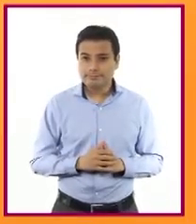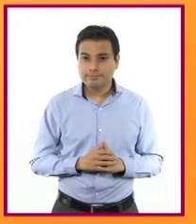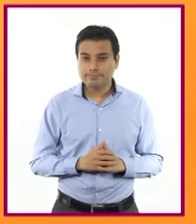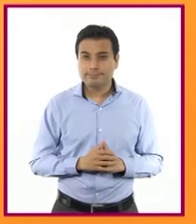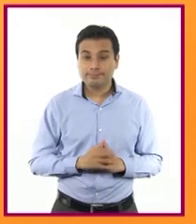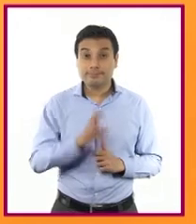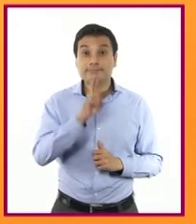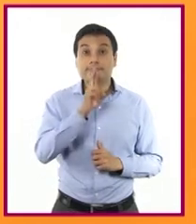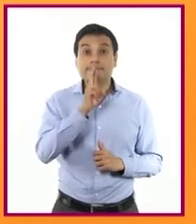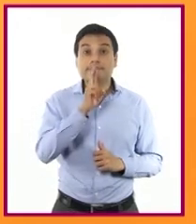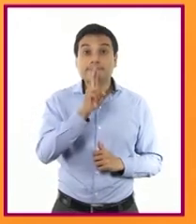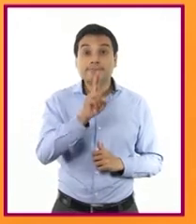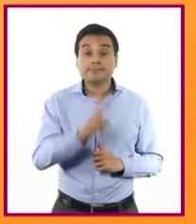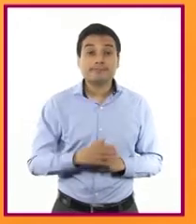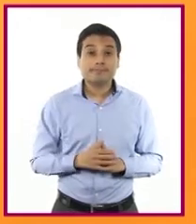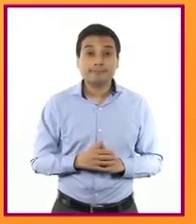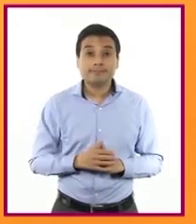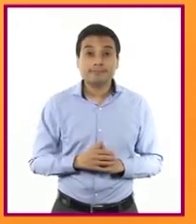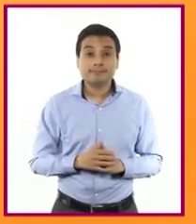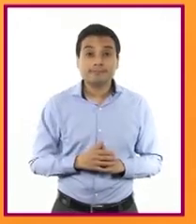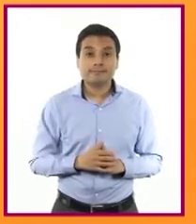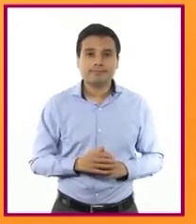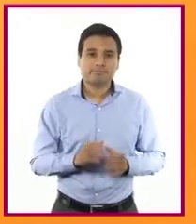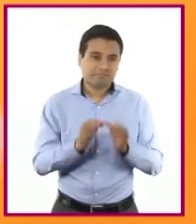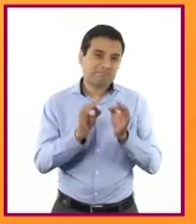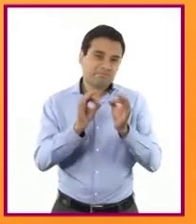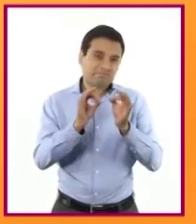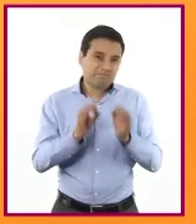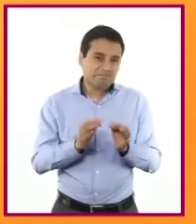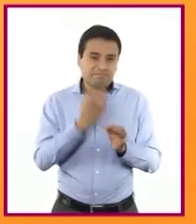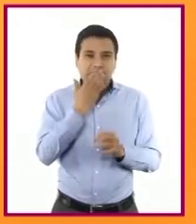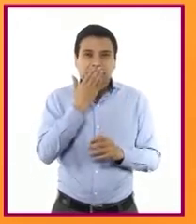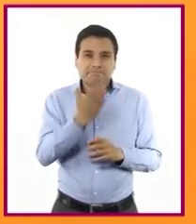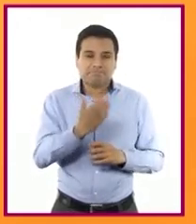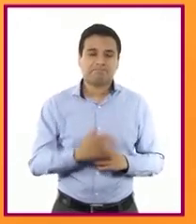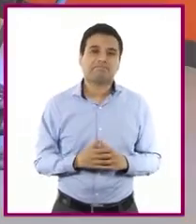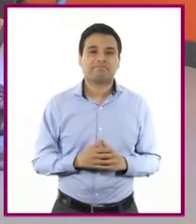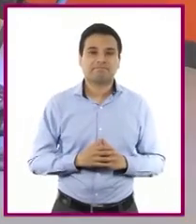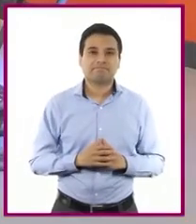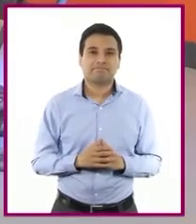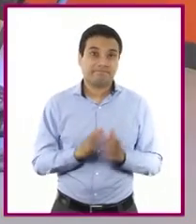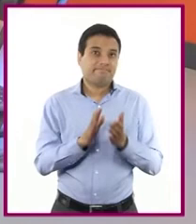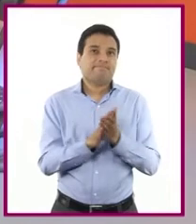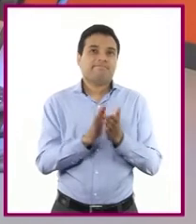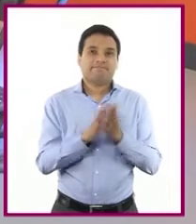Y la respuesta es ¡correcta!